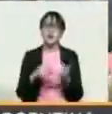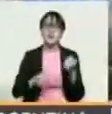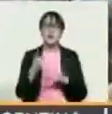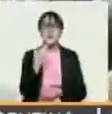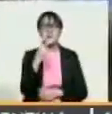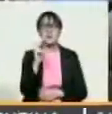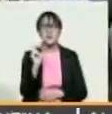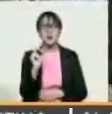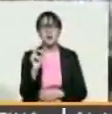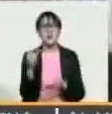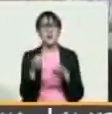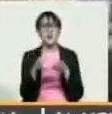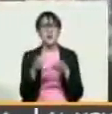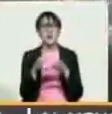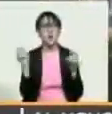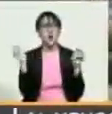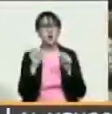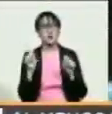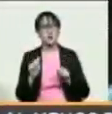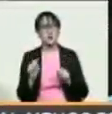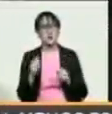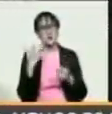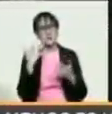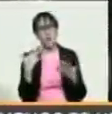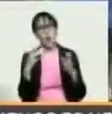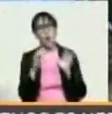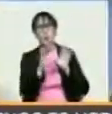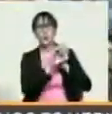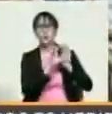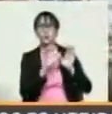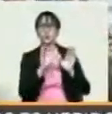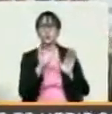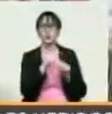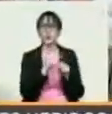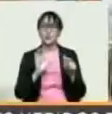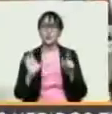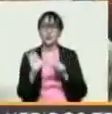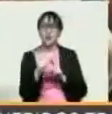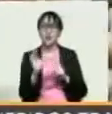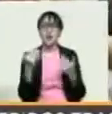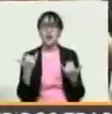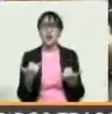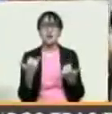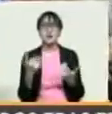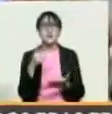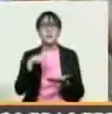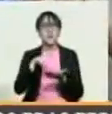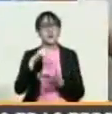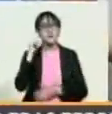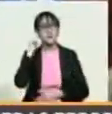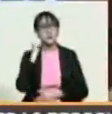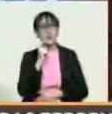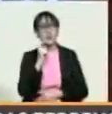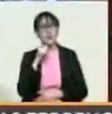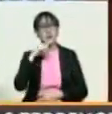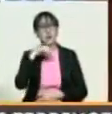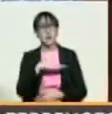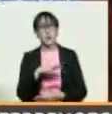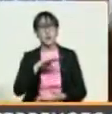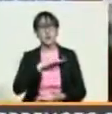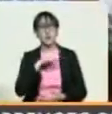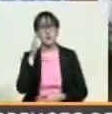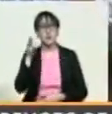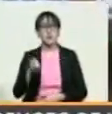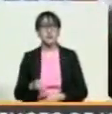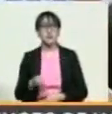20 agrupaciones artísticas manifestaciones culturales se hicieron presentes boyacá en la plaza sucre del casco histórico de petare